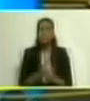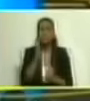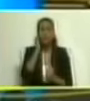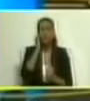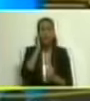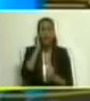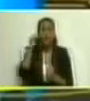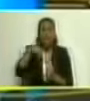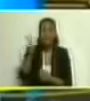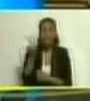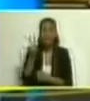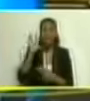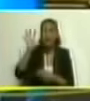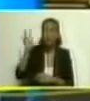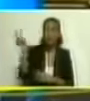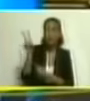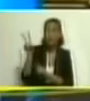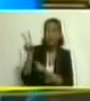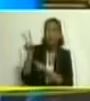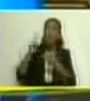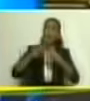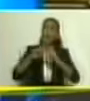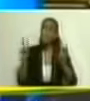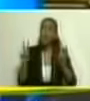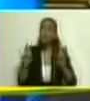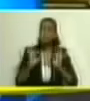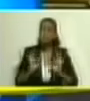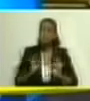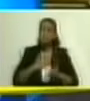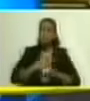Esta Venezuela en paz,